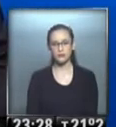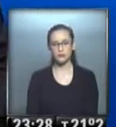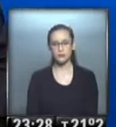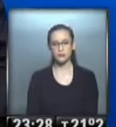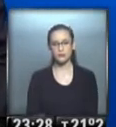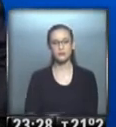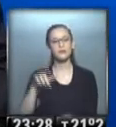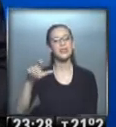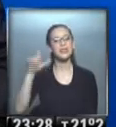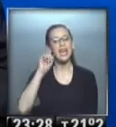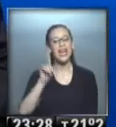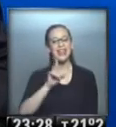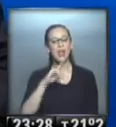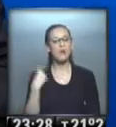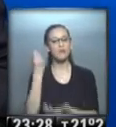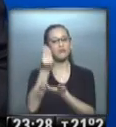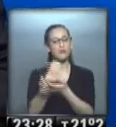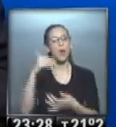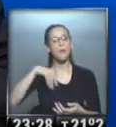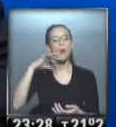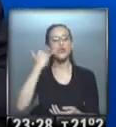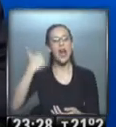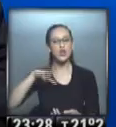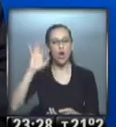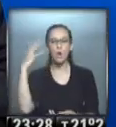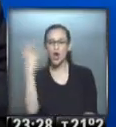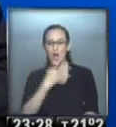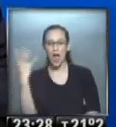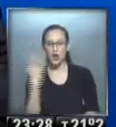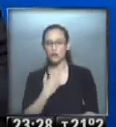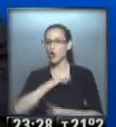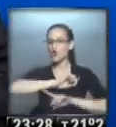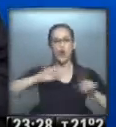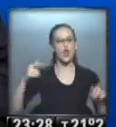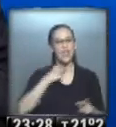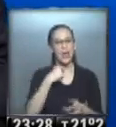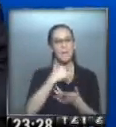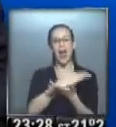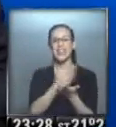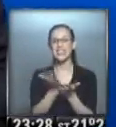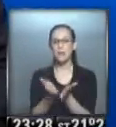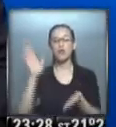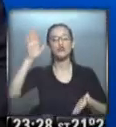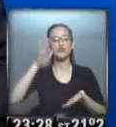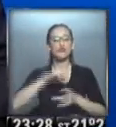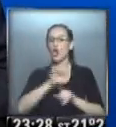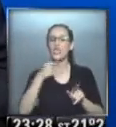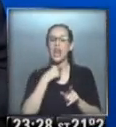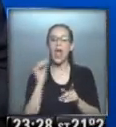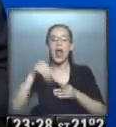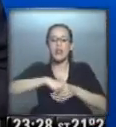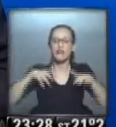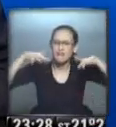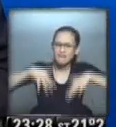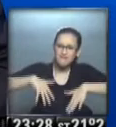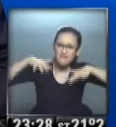La CGT, conducida por Hugo Moyano, decidió no participar de la movilización convocada por